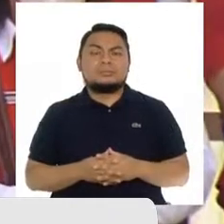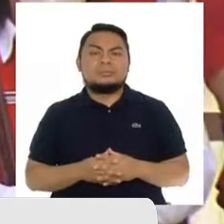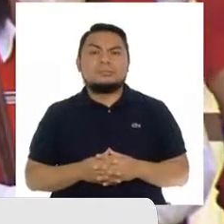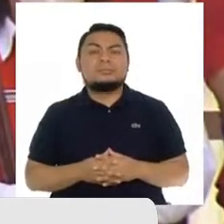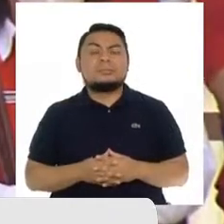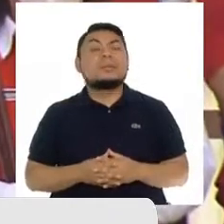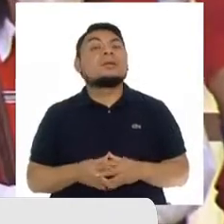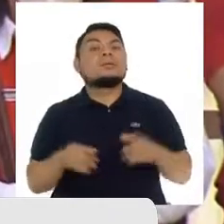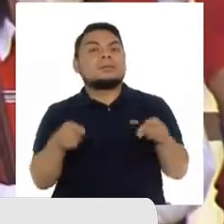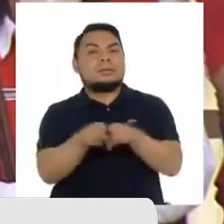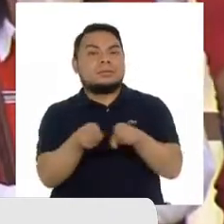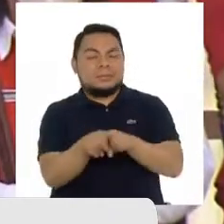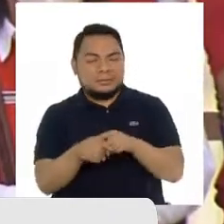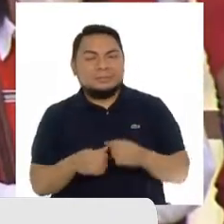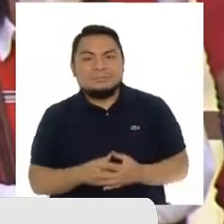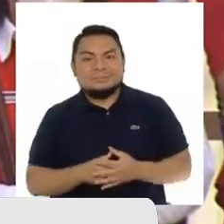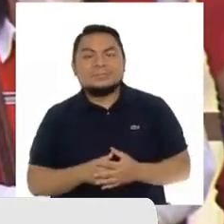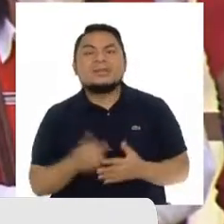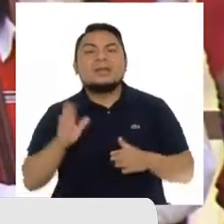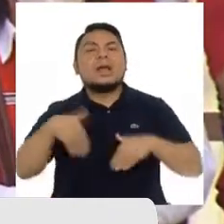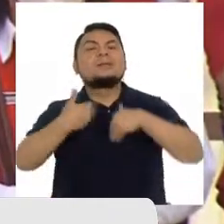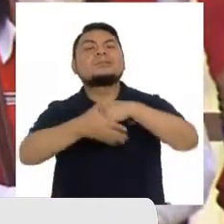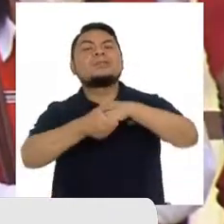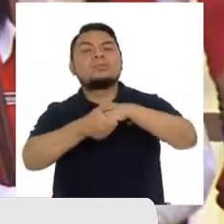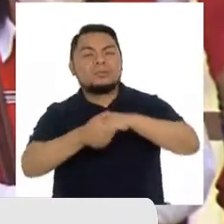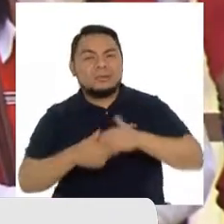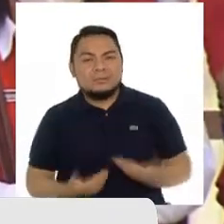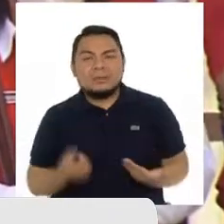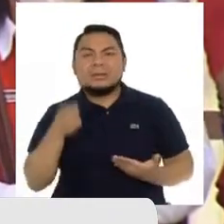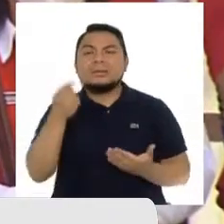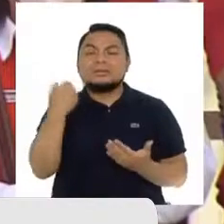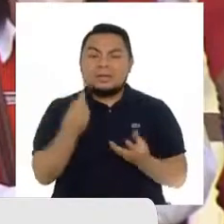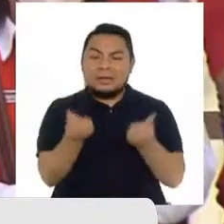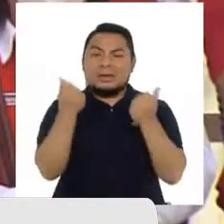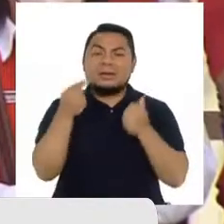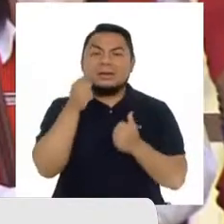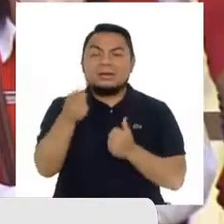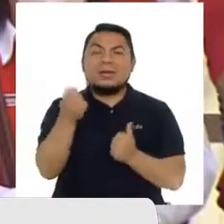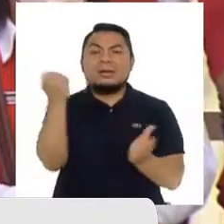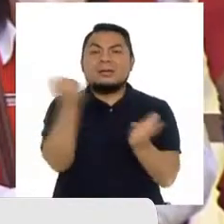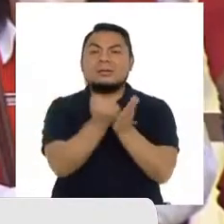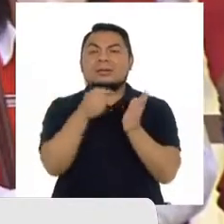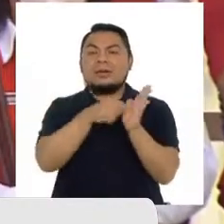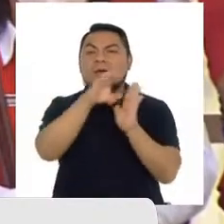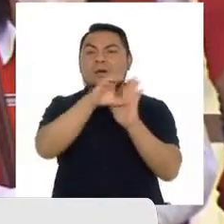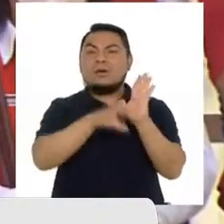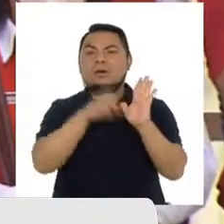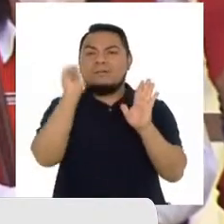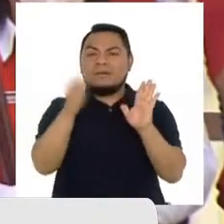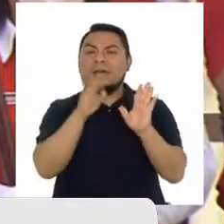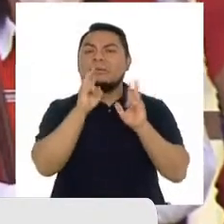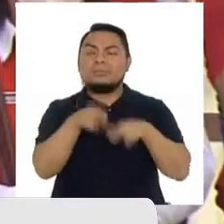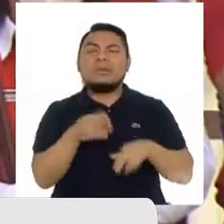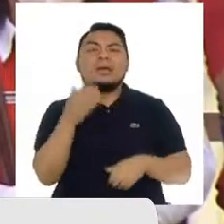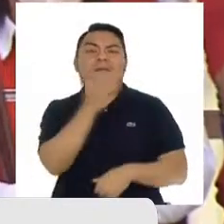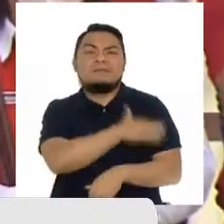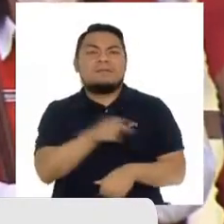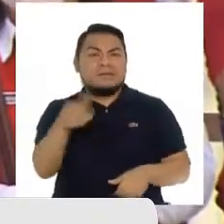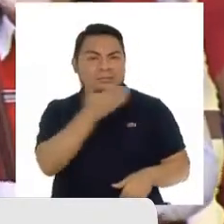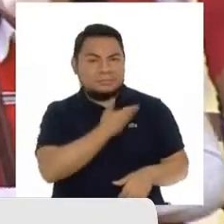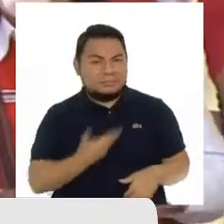asimismo saludamos el reciente fallo del tribunal constitucional a favor del